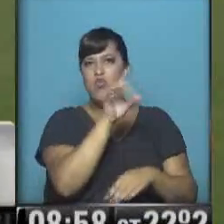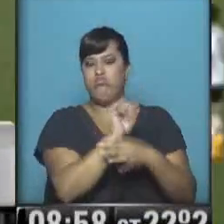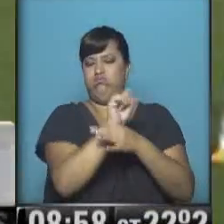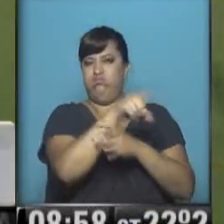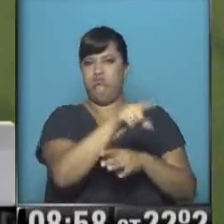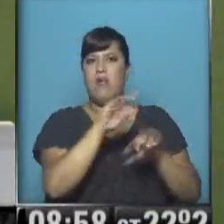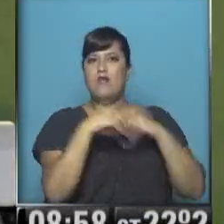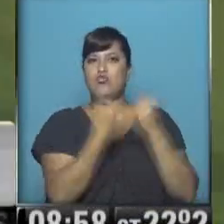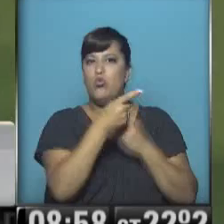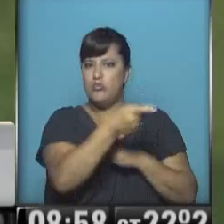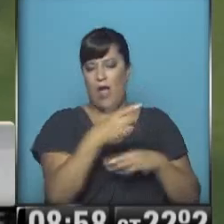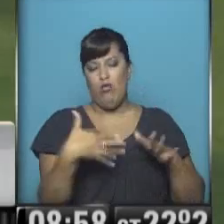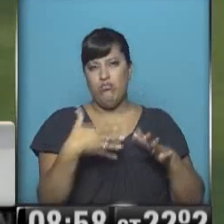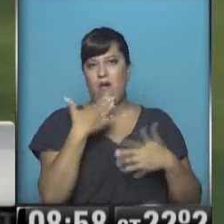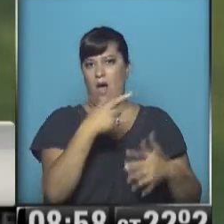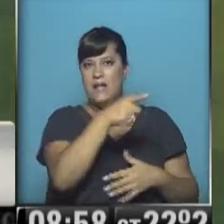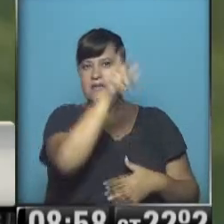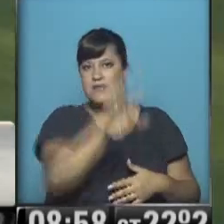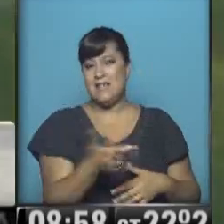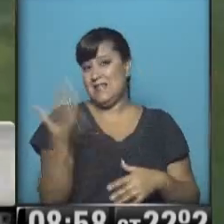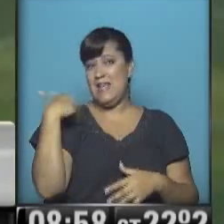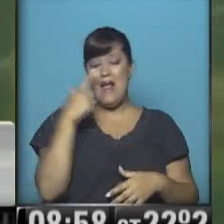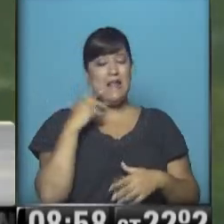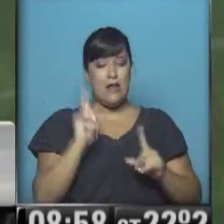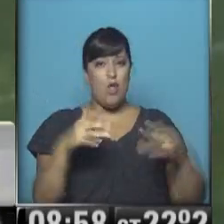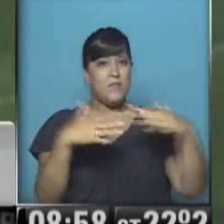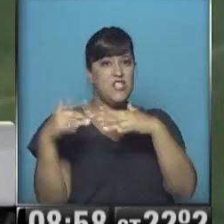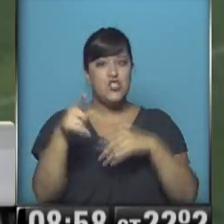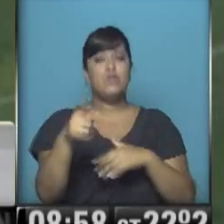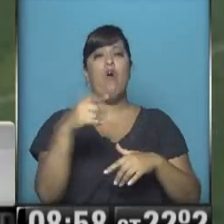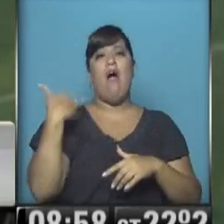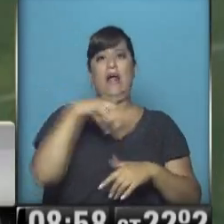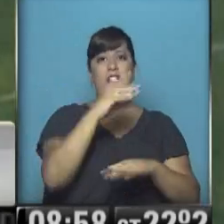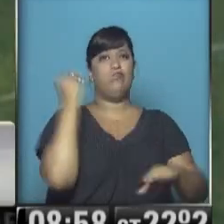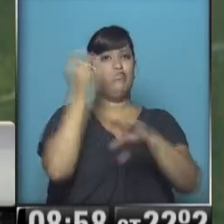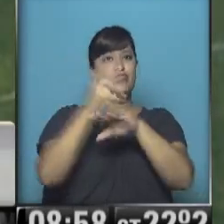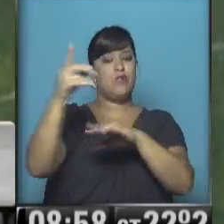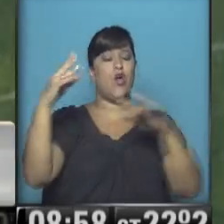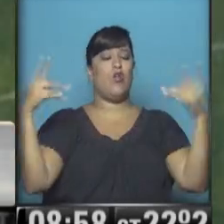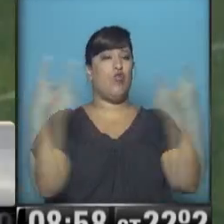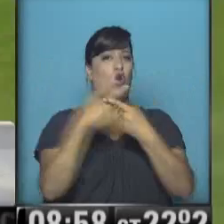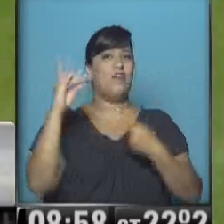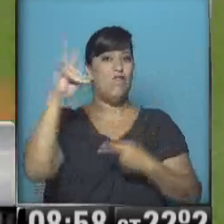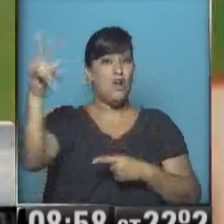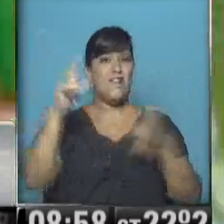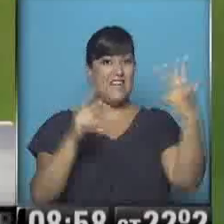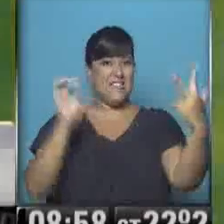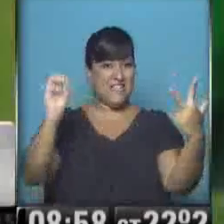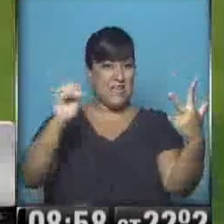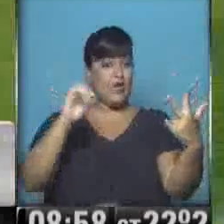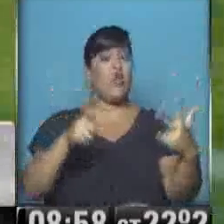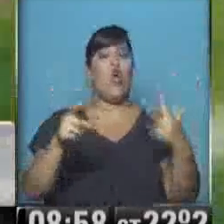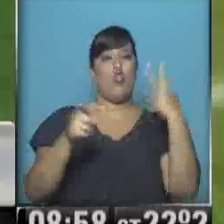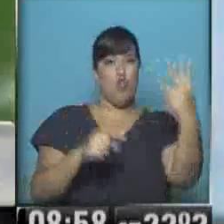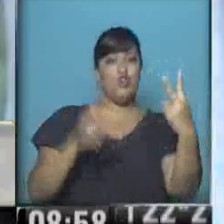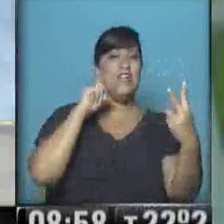resultado, como en la tarde de ayer. Recordamos que Argentina, después de esta clasificación ante Bolivia, el 3-0, 2 de